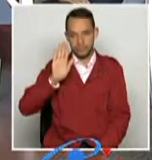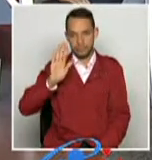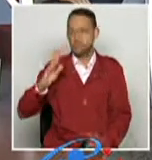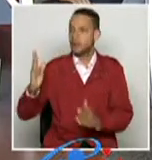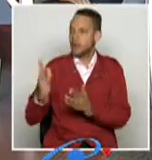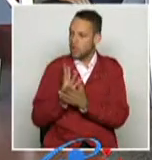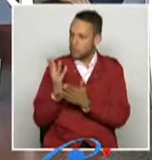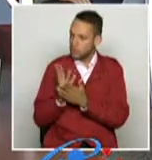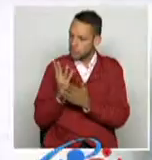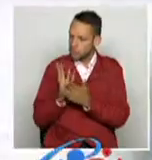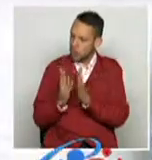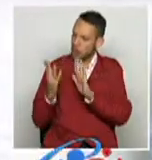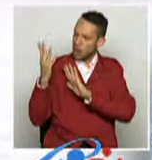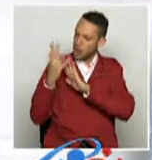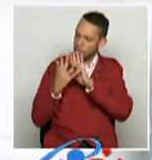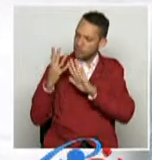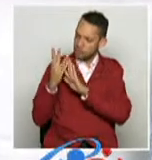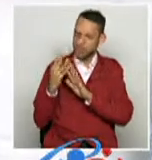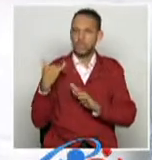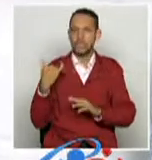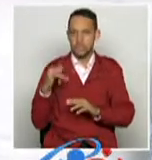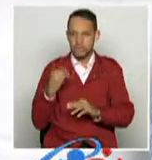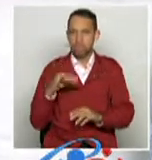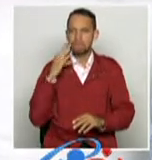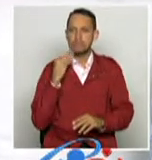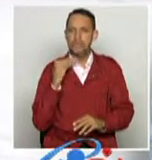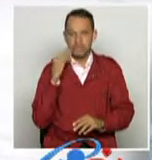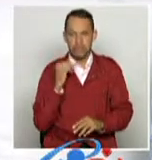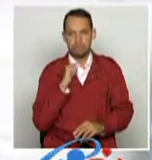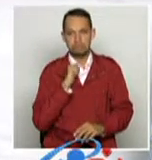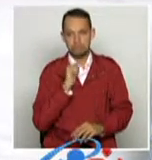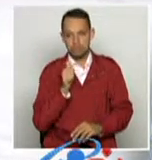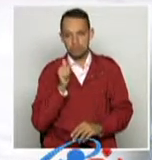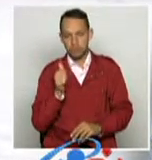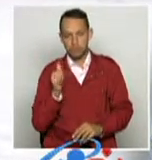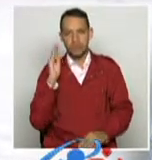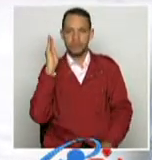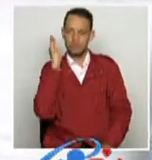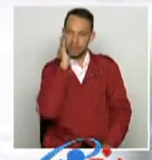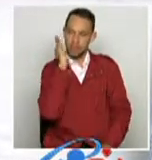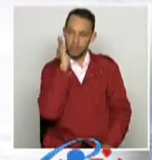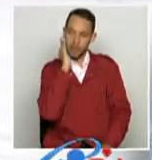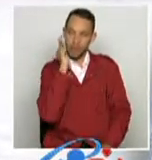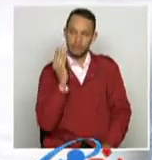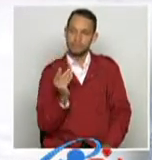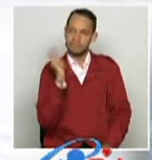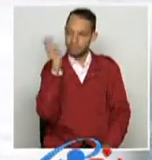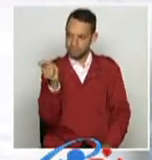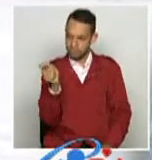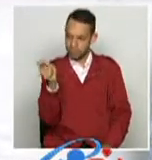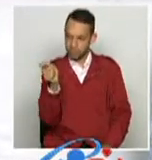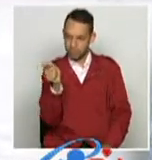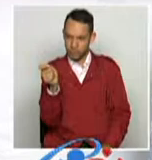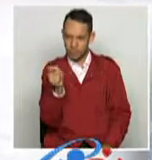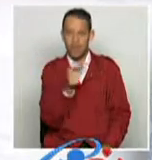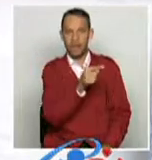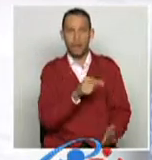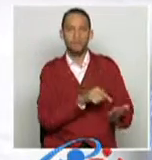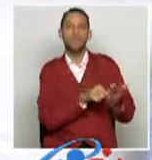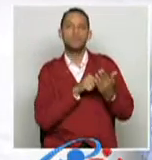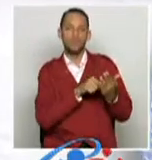desde hace algún tiempo, con los recursos técnicos de la actualidad, pues el doctor Jorge